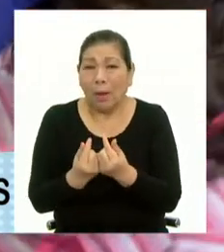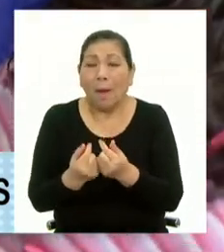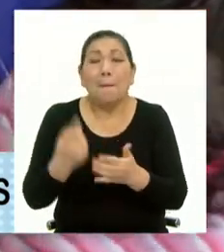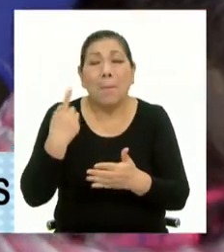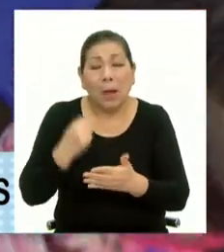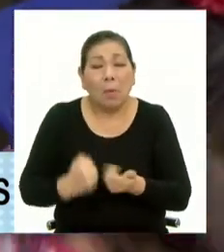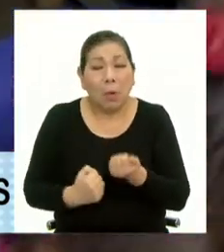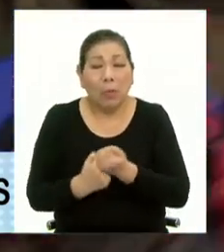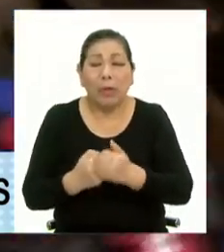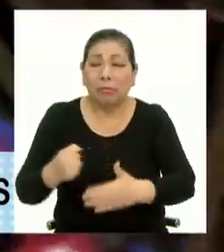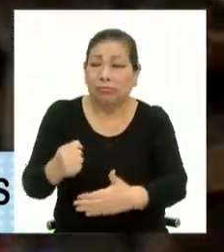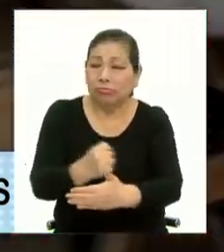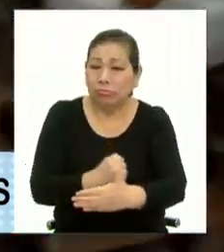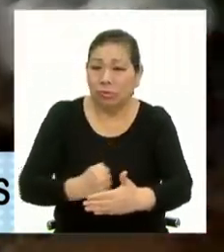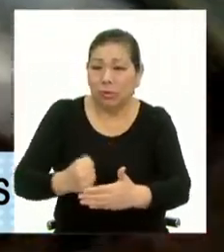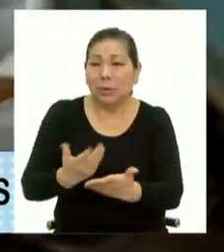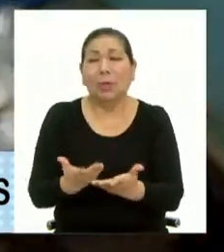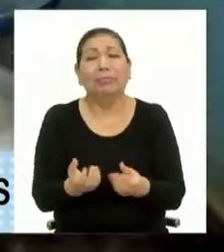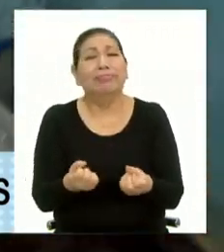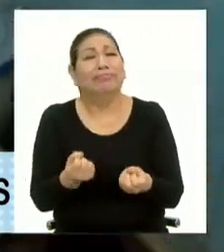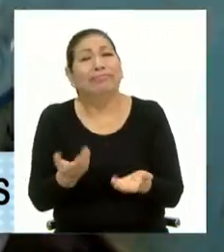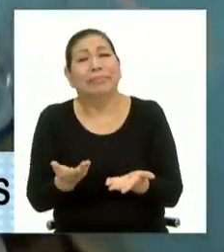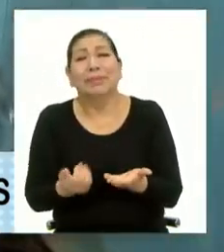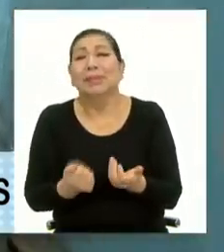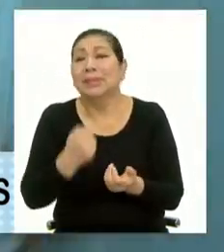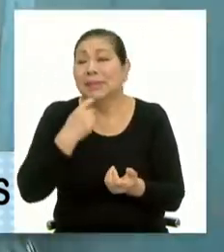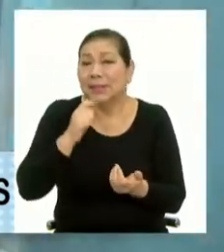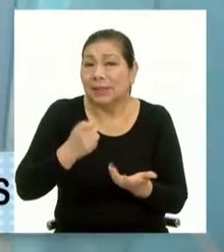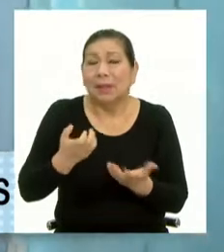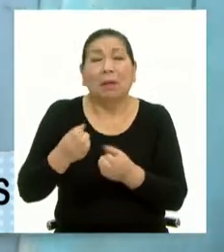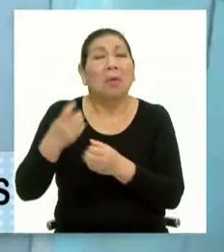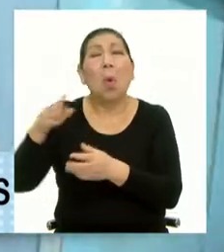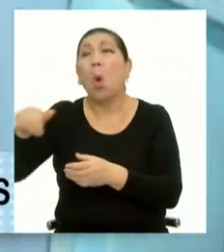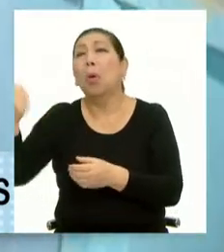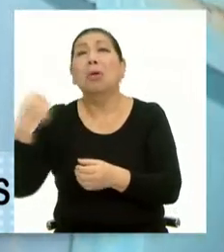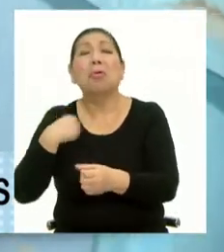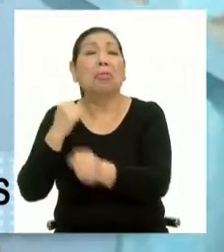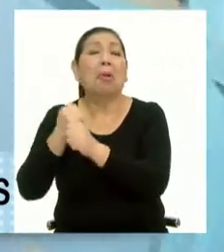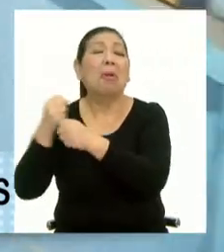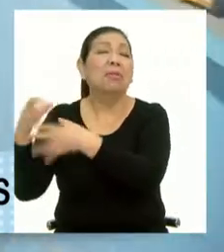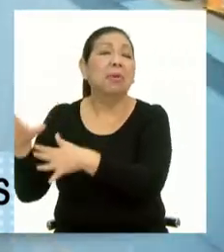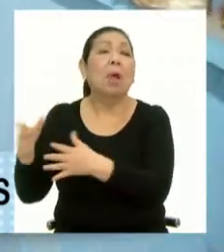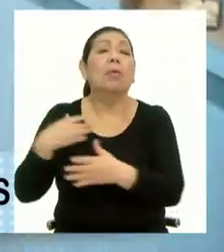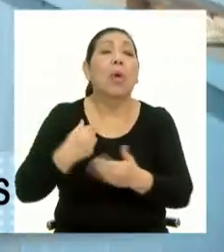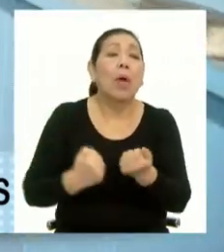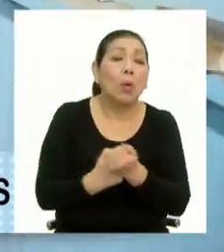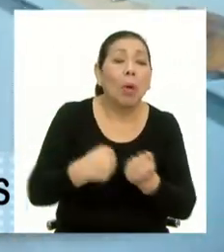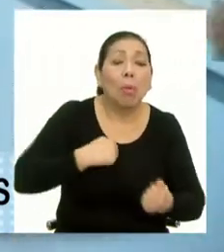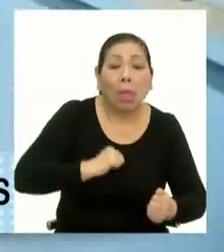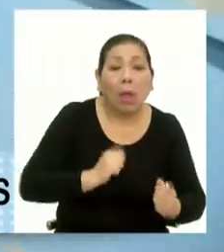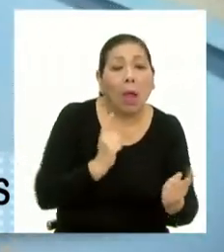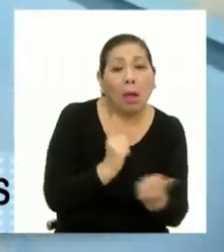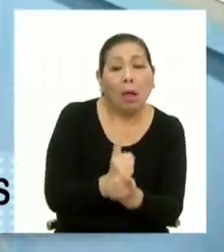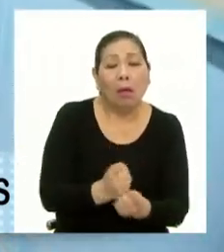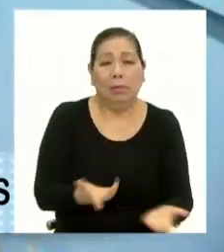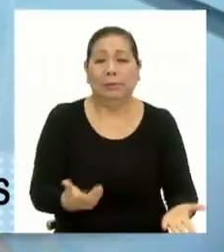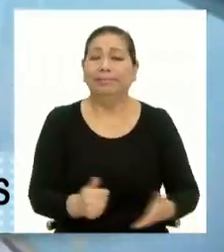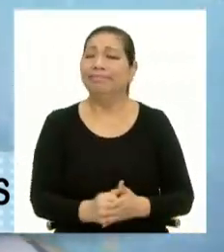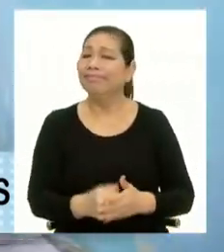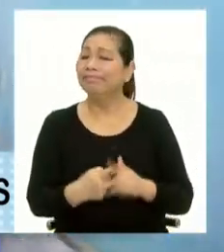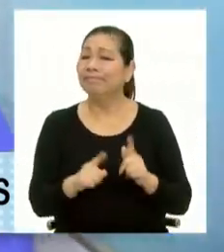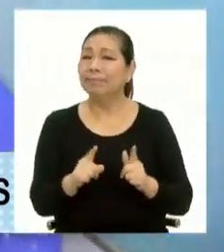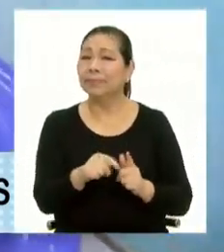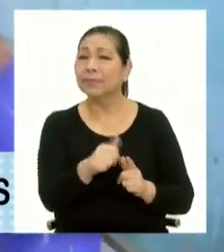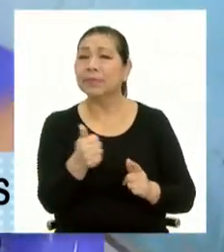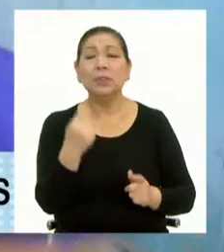común para poder sostenerse de una manera, porque tenía que dejar de trabajar para poder ayudarle sus tareas a mi hijo. Claro. Ahora,